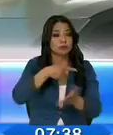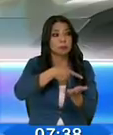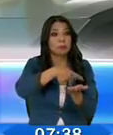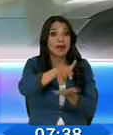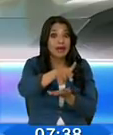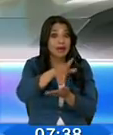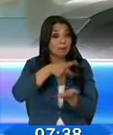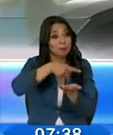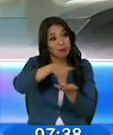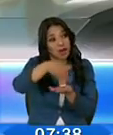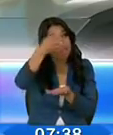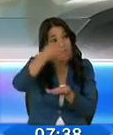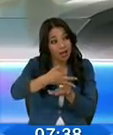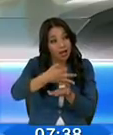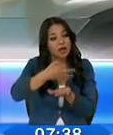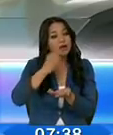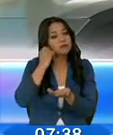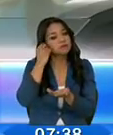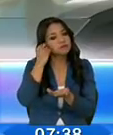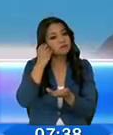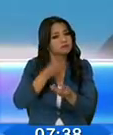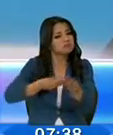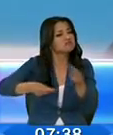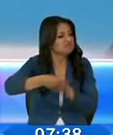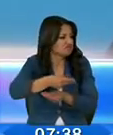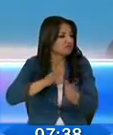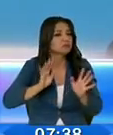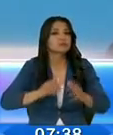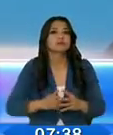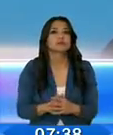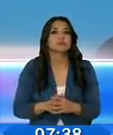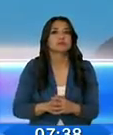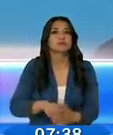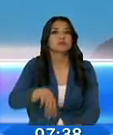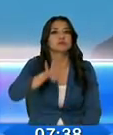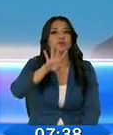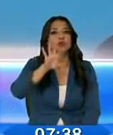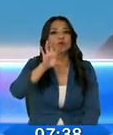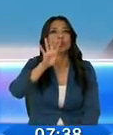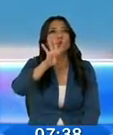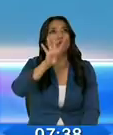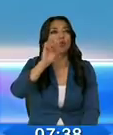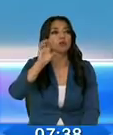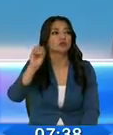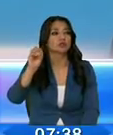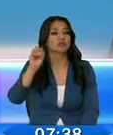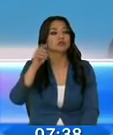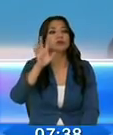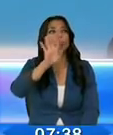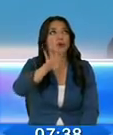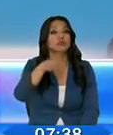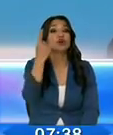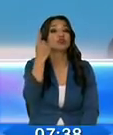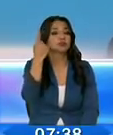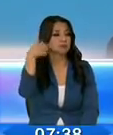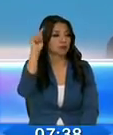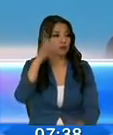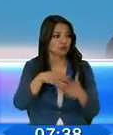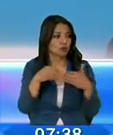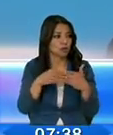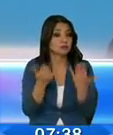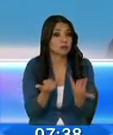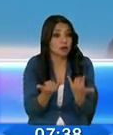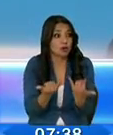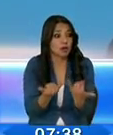que preocuparnos, hecho el cruce de cuentas, digamos así, son 411 millones. El Estado ecuatoriano tiene